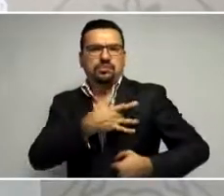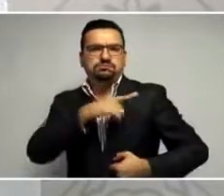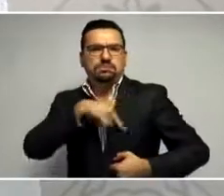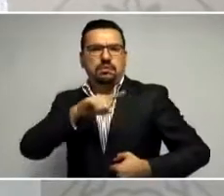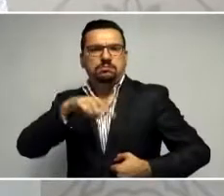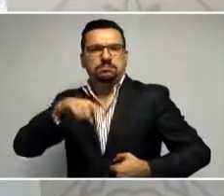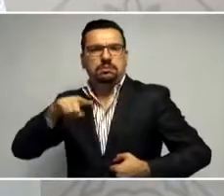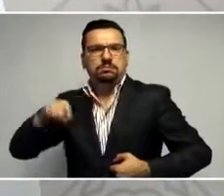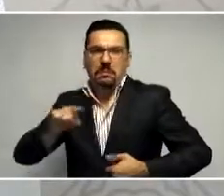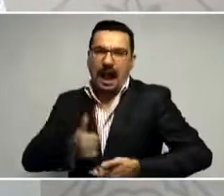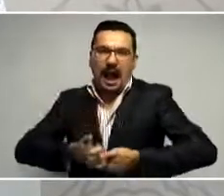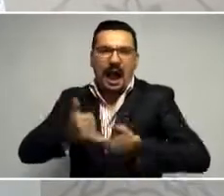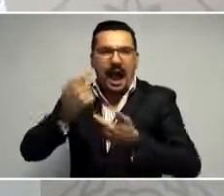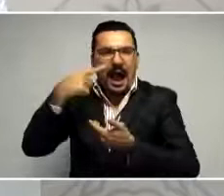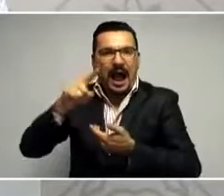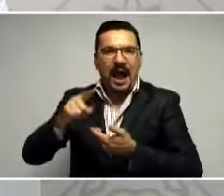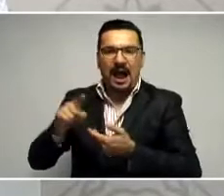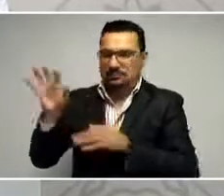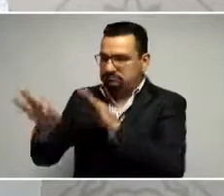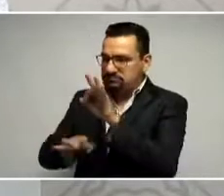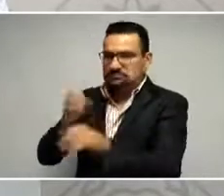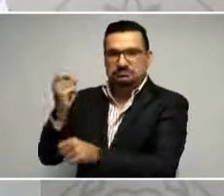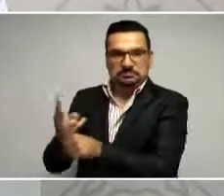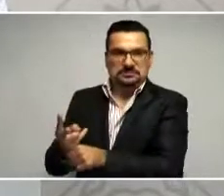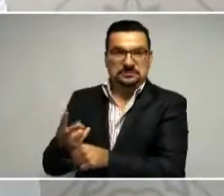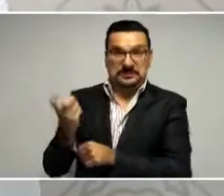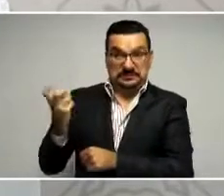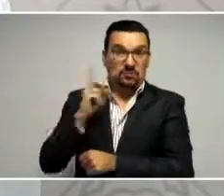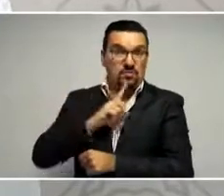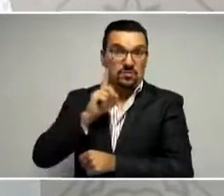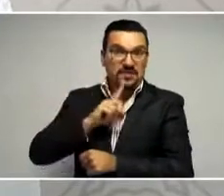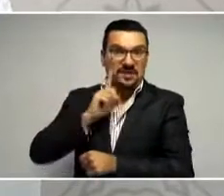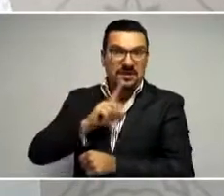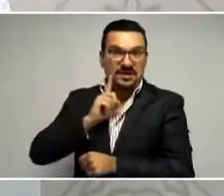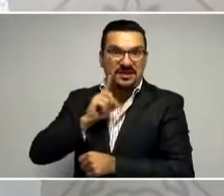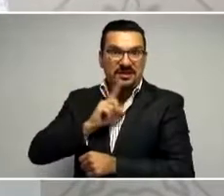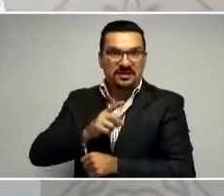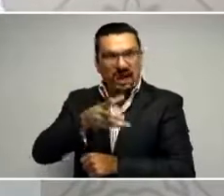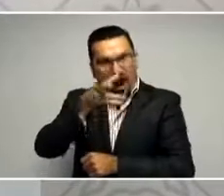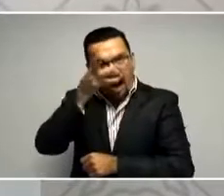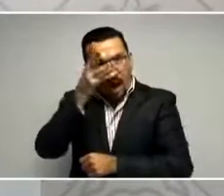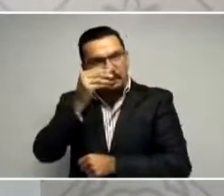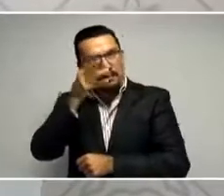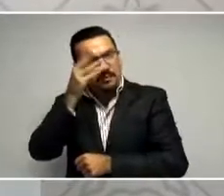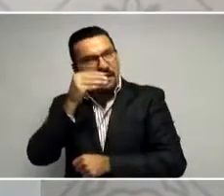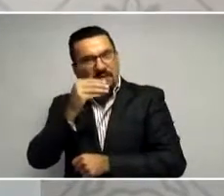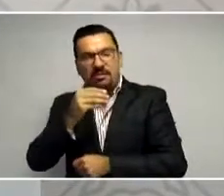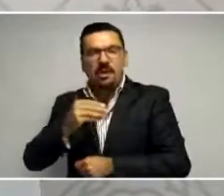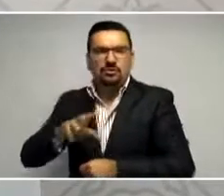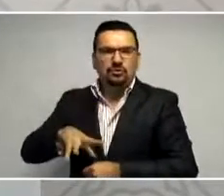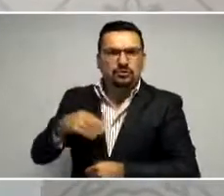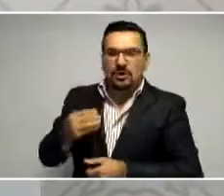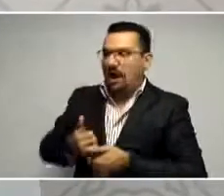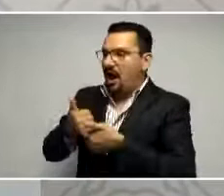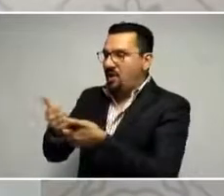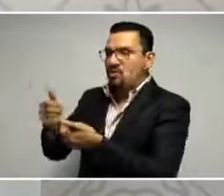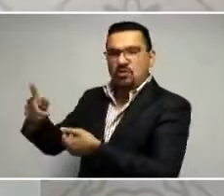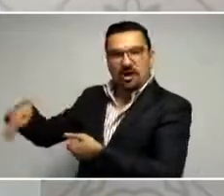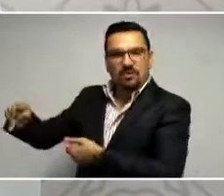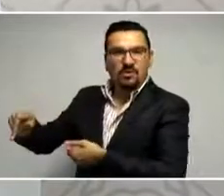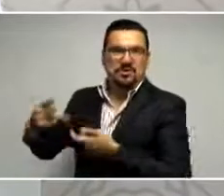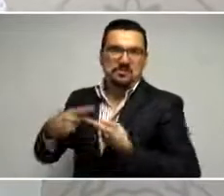cardíaca. Ellas se comprometieron a hacer su mejor esfuerzo y eso a su